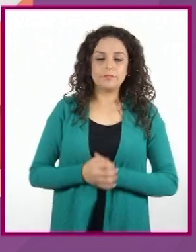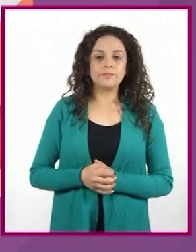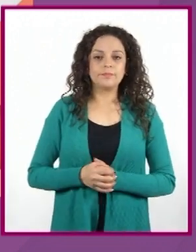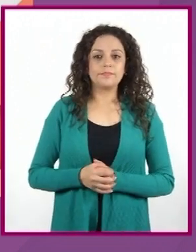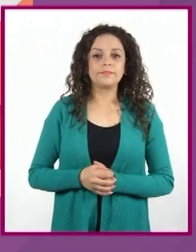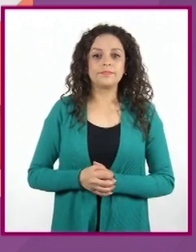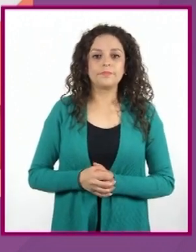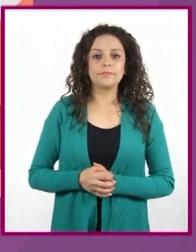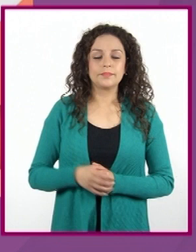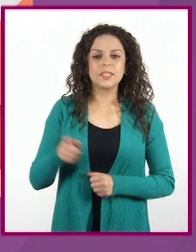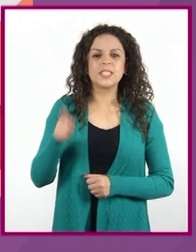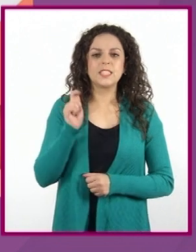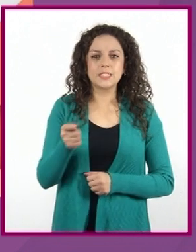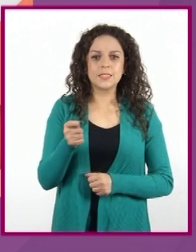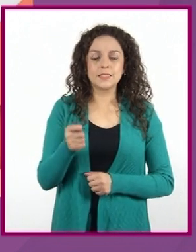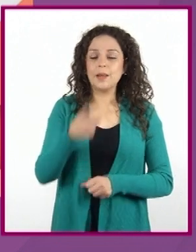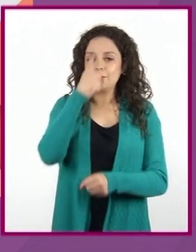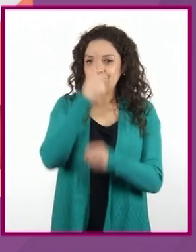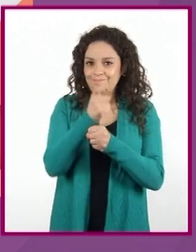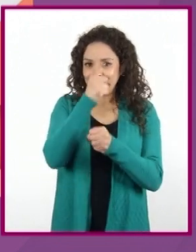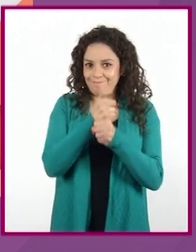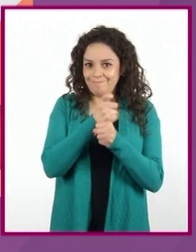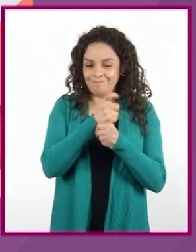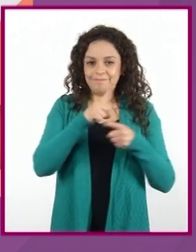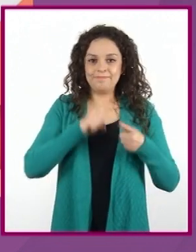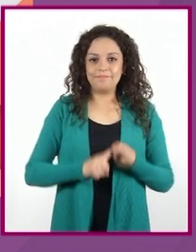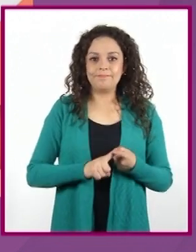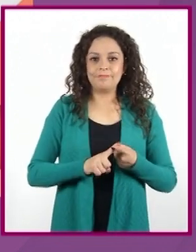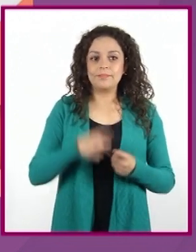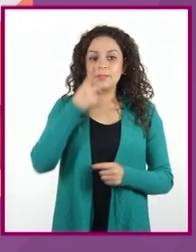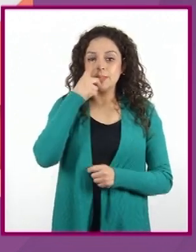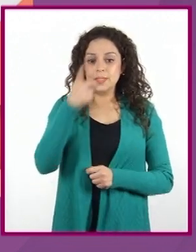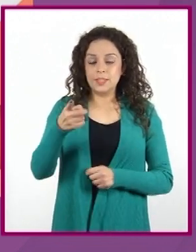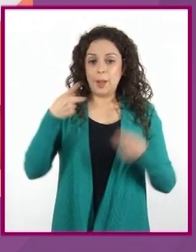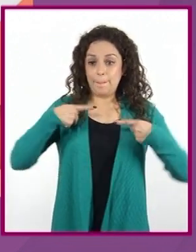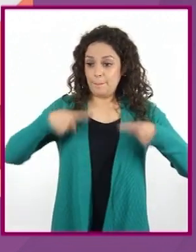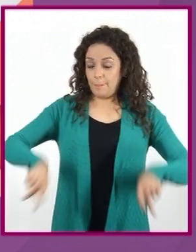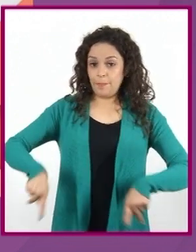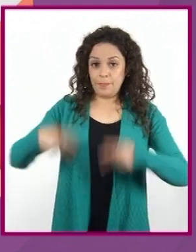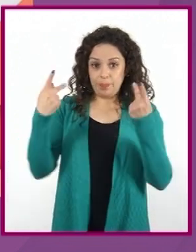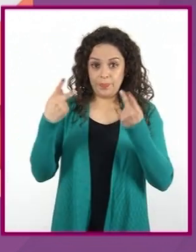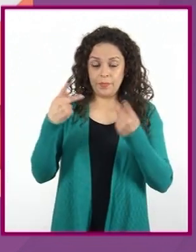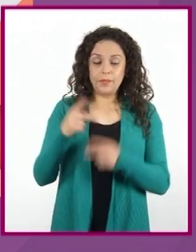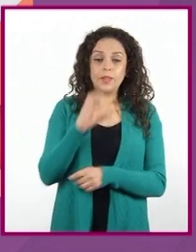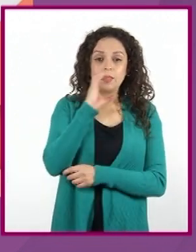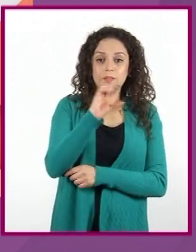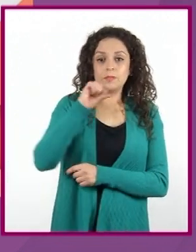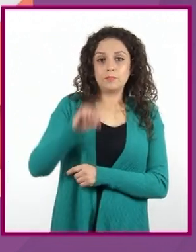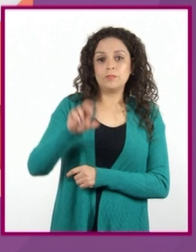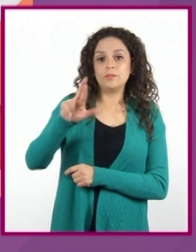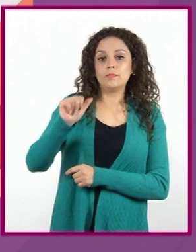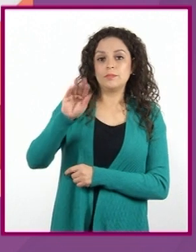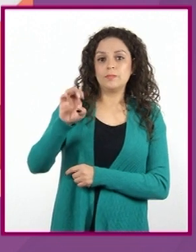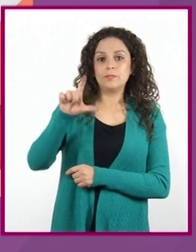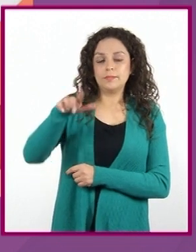Cláusulas, que son: primera, manifiesta el vendedor, el C. Rafael Martínez Hernández, ser